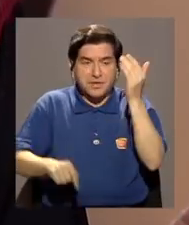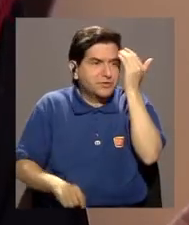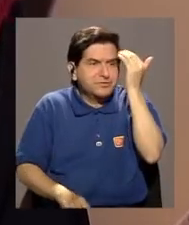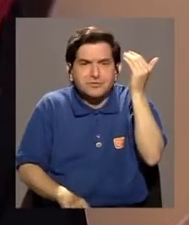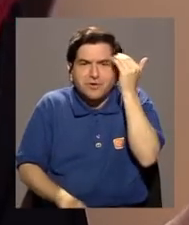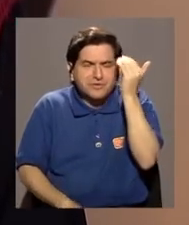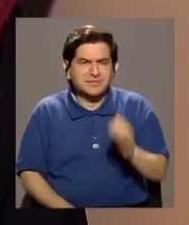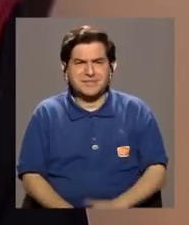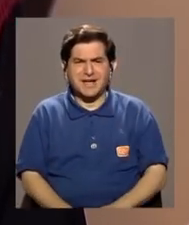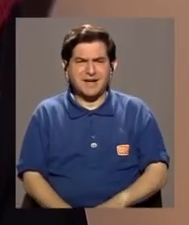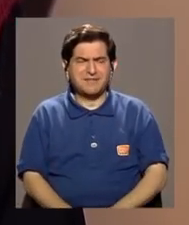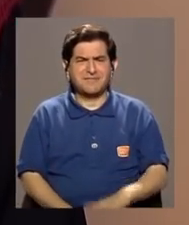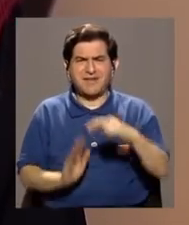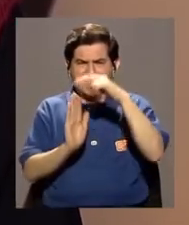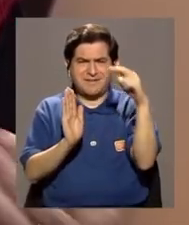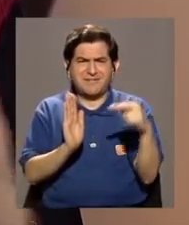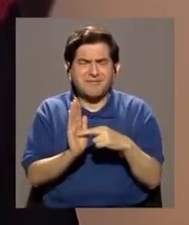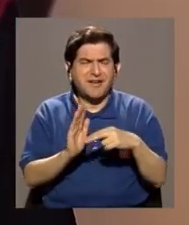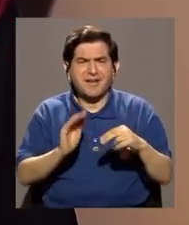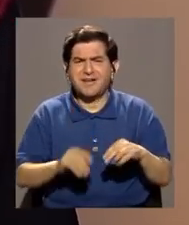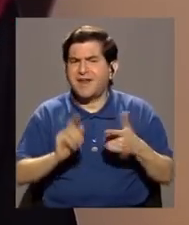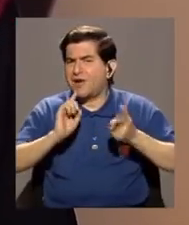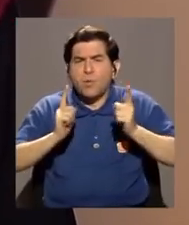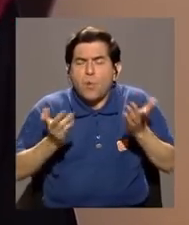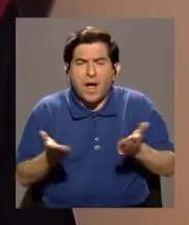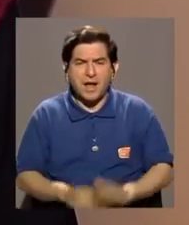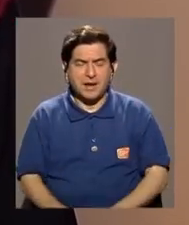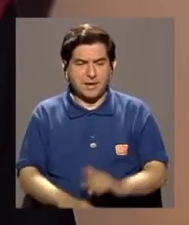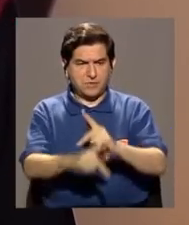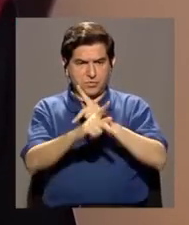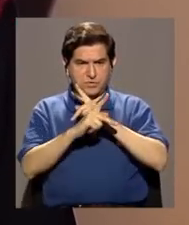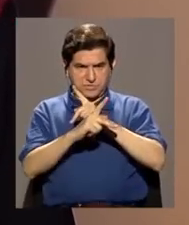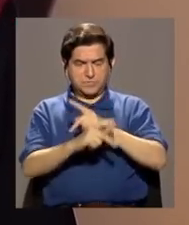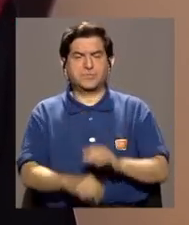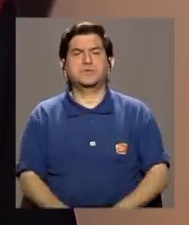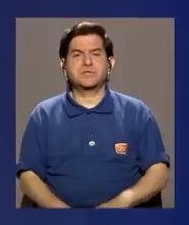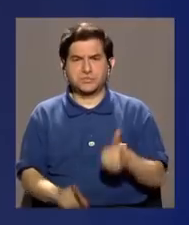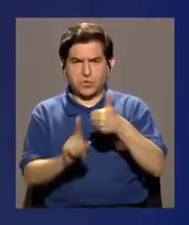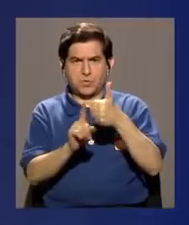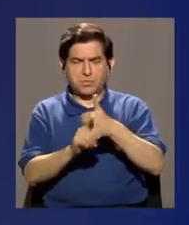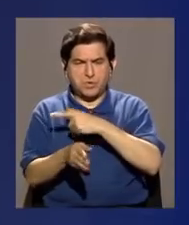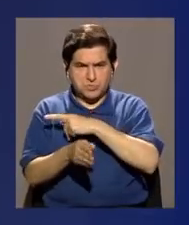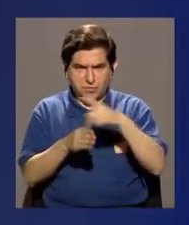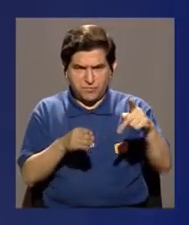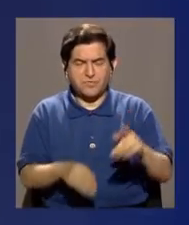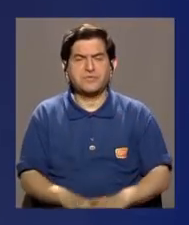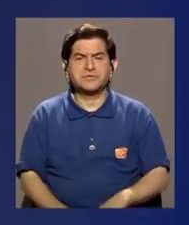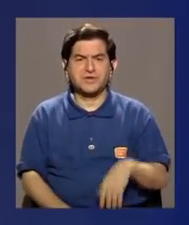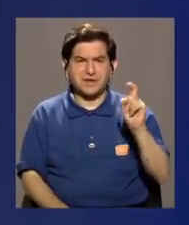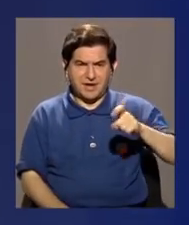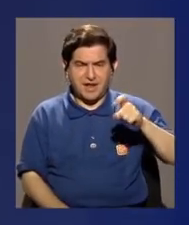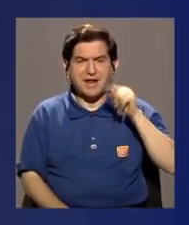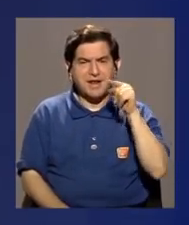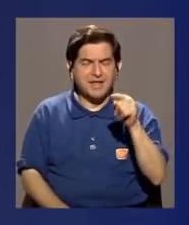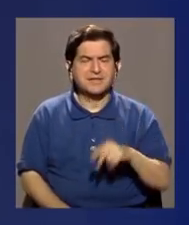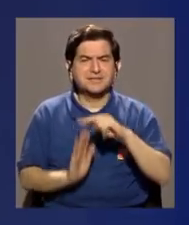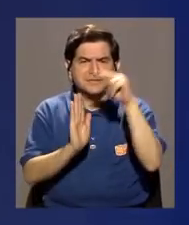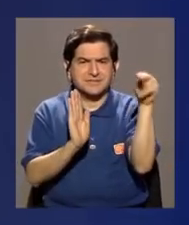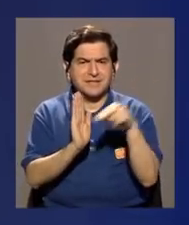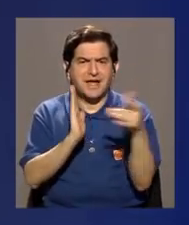saben cómo están demarcadas las reglas entonces también para protección de los mismos profesionales sanitarios se requiere esta norma técnica